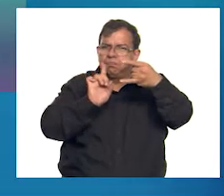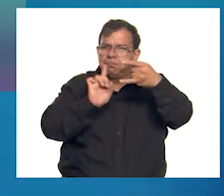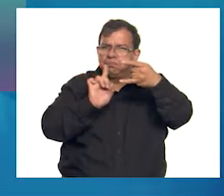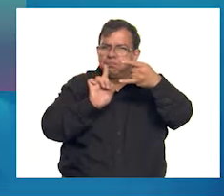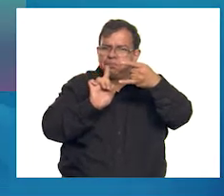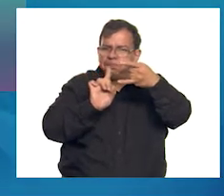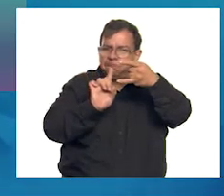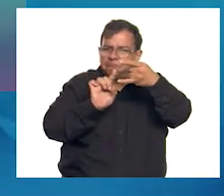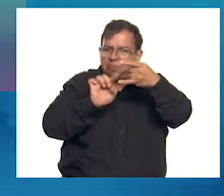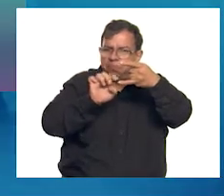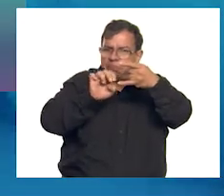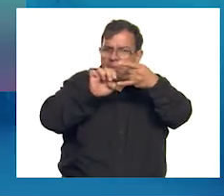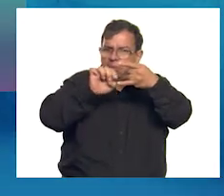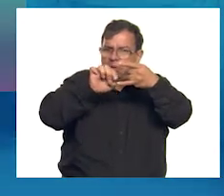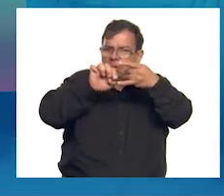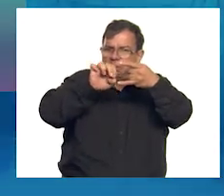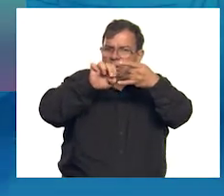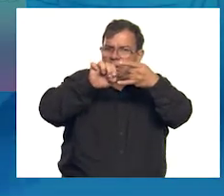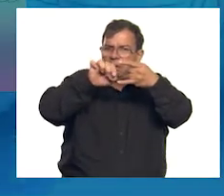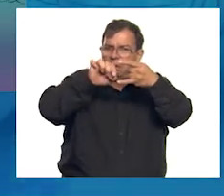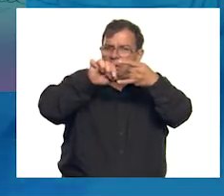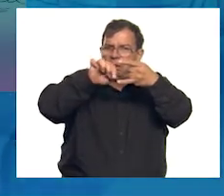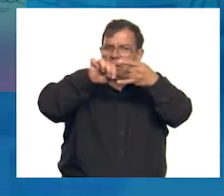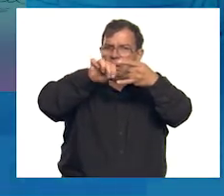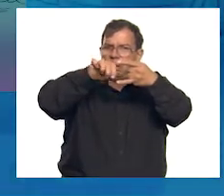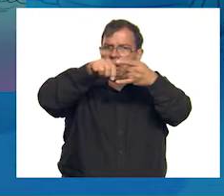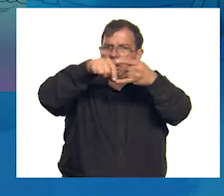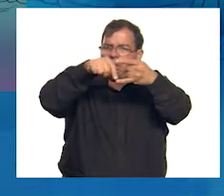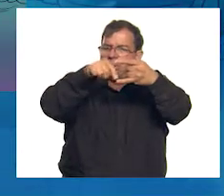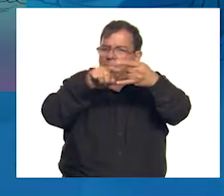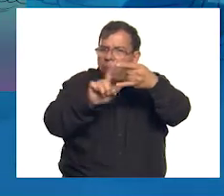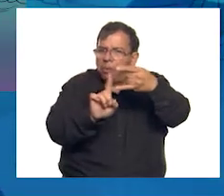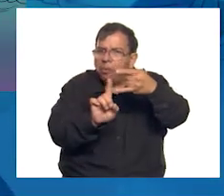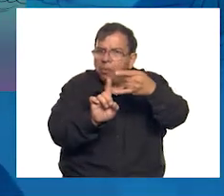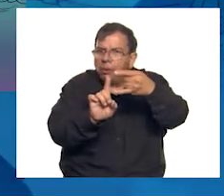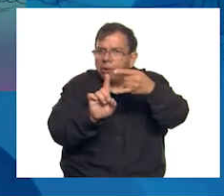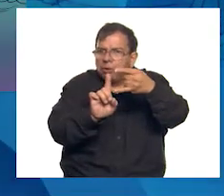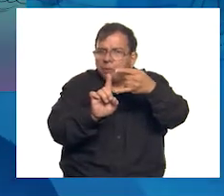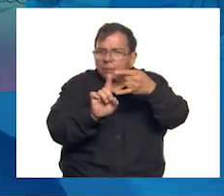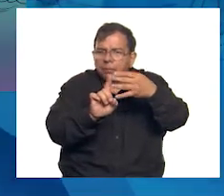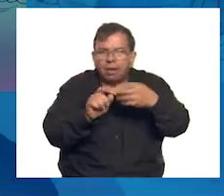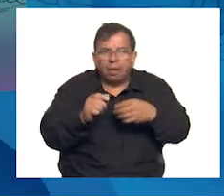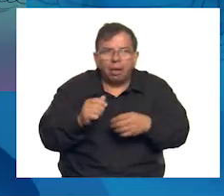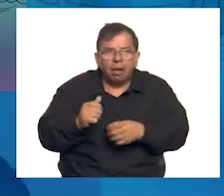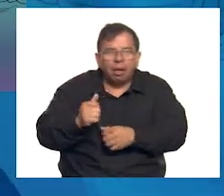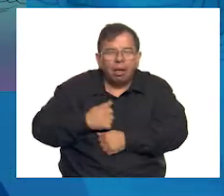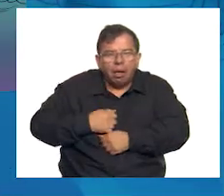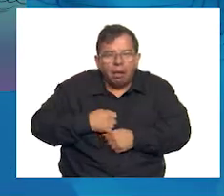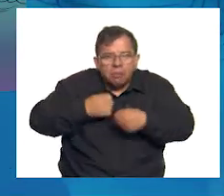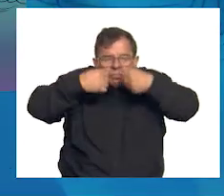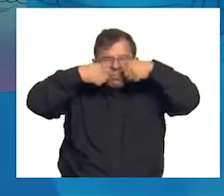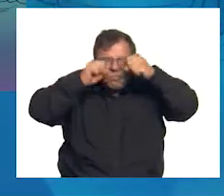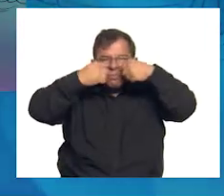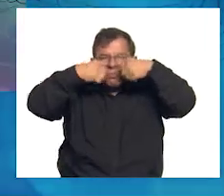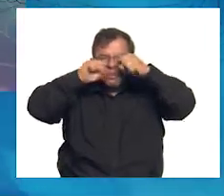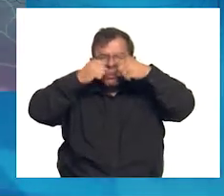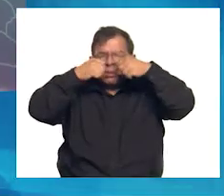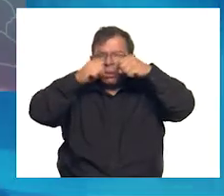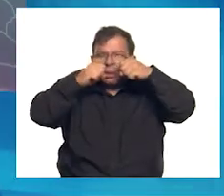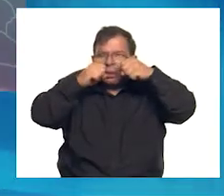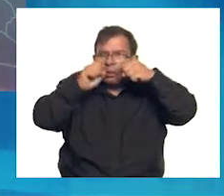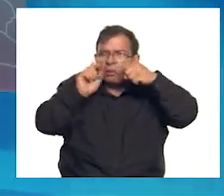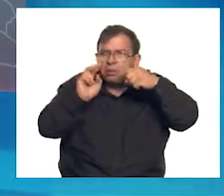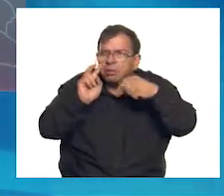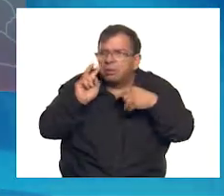subiendo al barco por las escaleras que ella misma había pintado. El vigilante se frotó los ojos, vio como